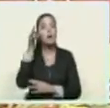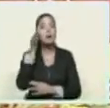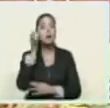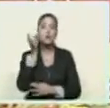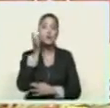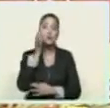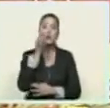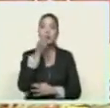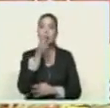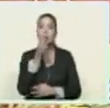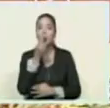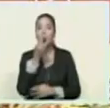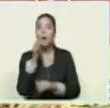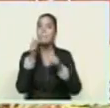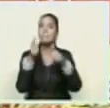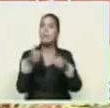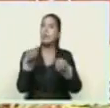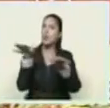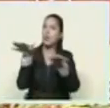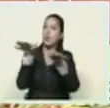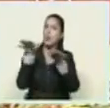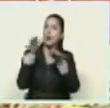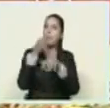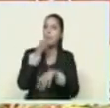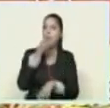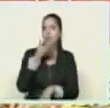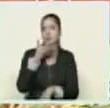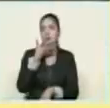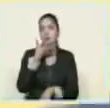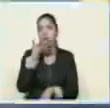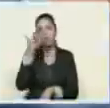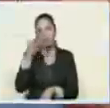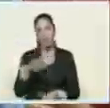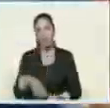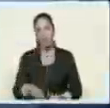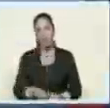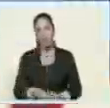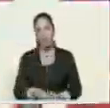rojo y empezó a brillar más bonito que nunca